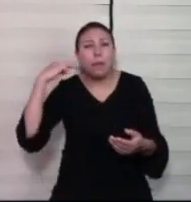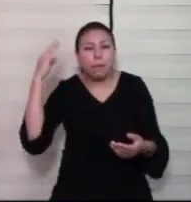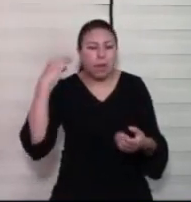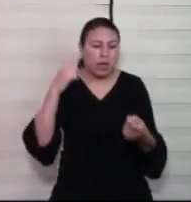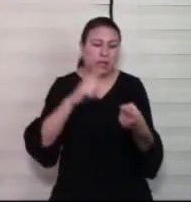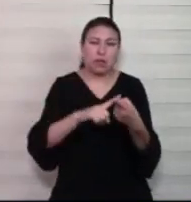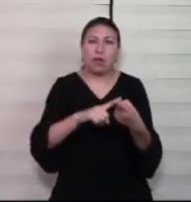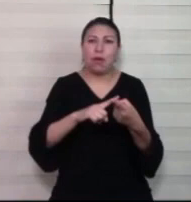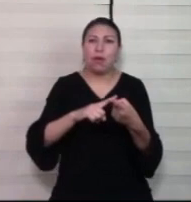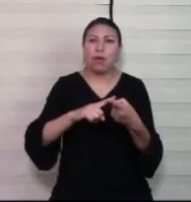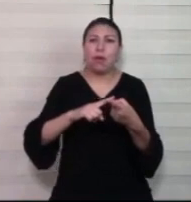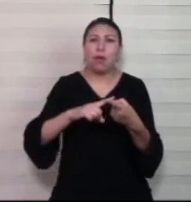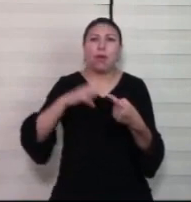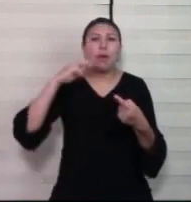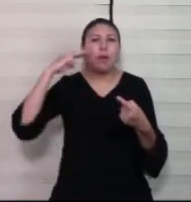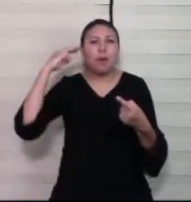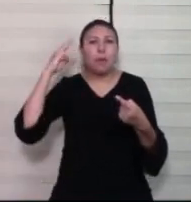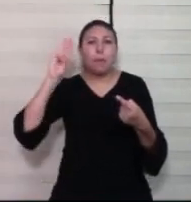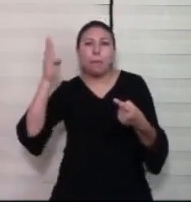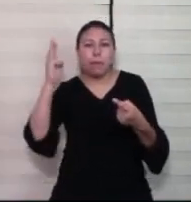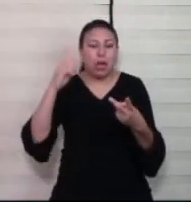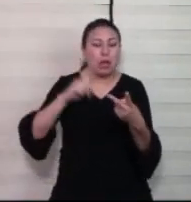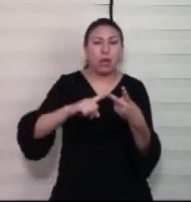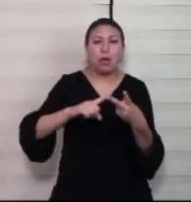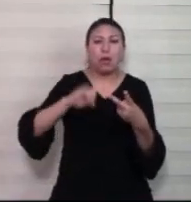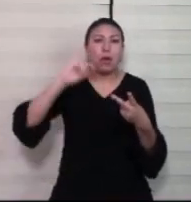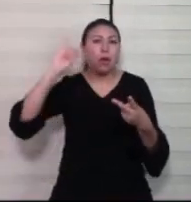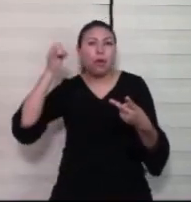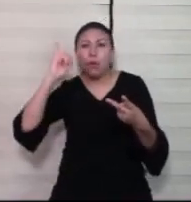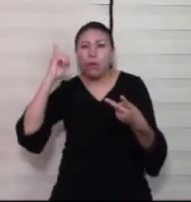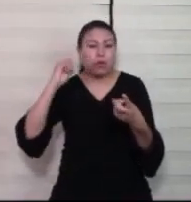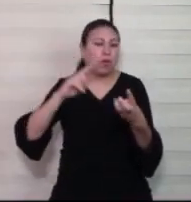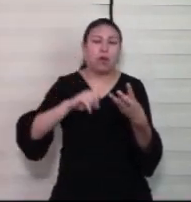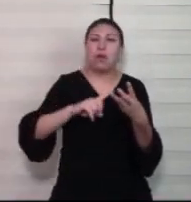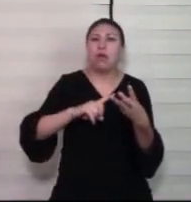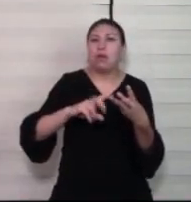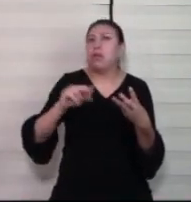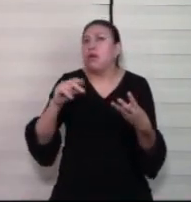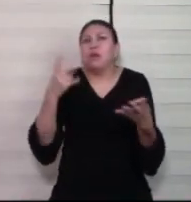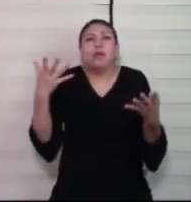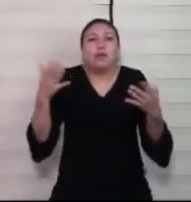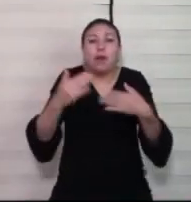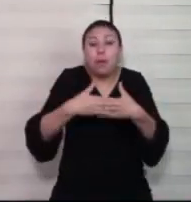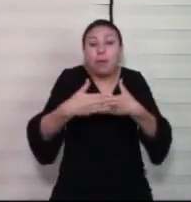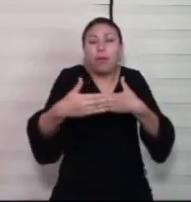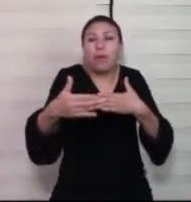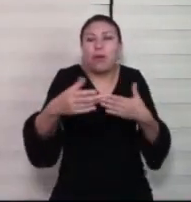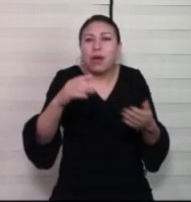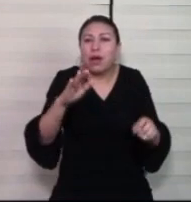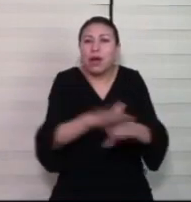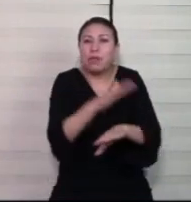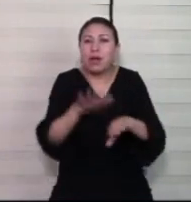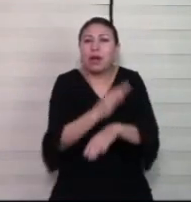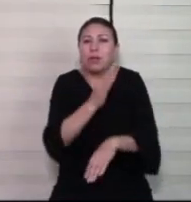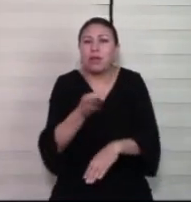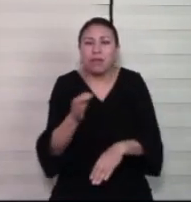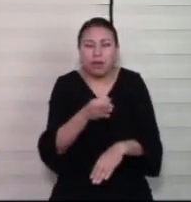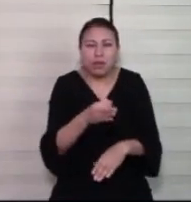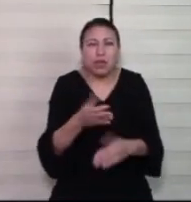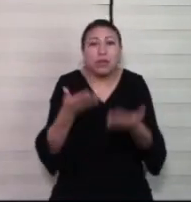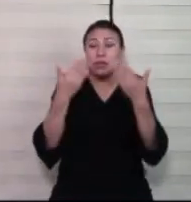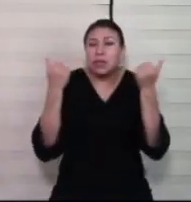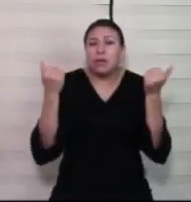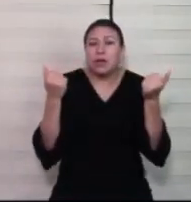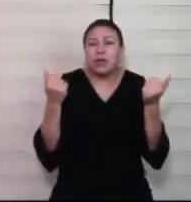mayo. No, lo hacemos en julio. No, total, que digo, hermanos, si lo van a hacer y ya no saben qué es